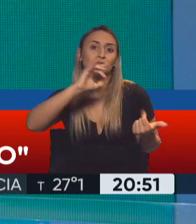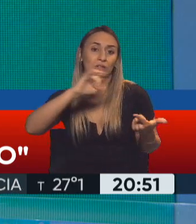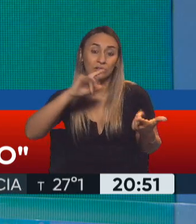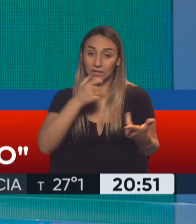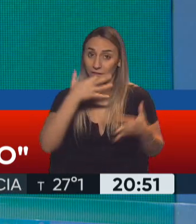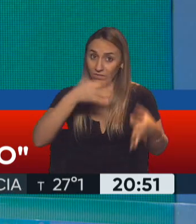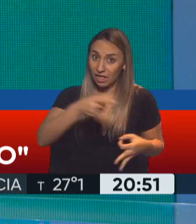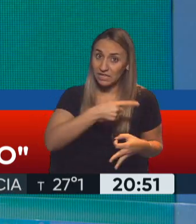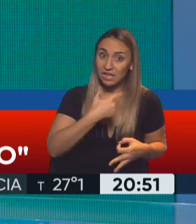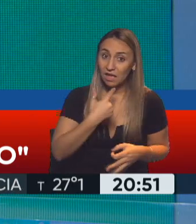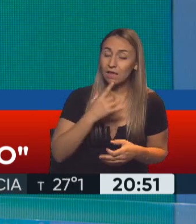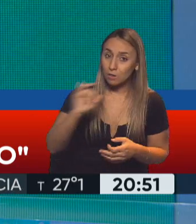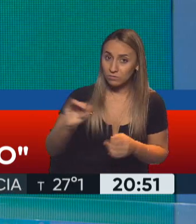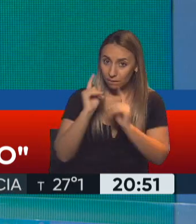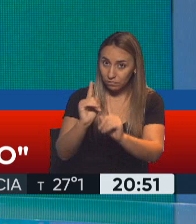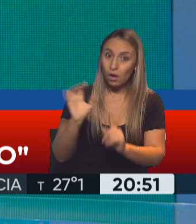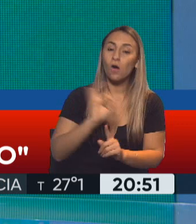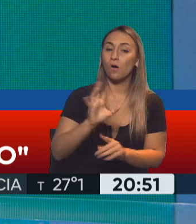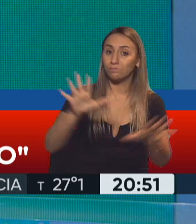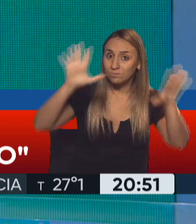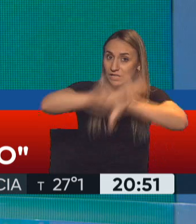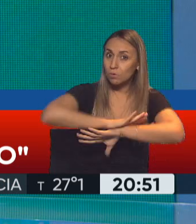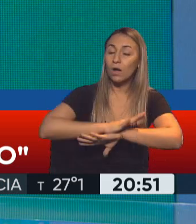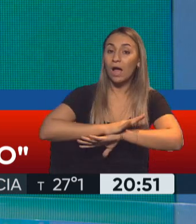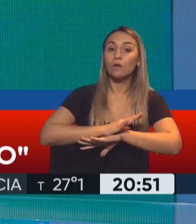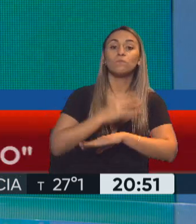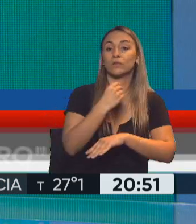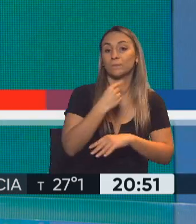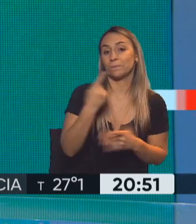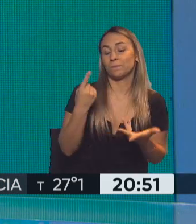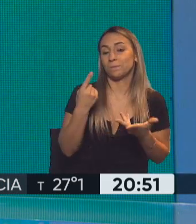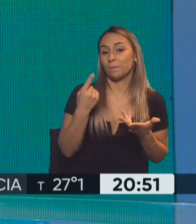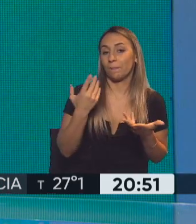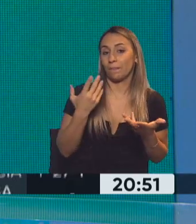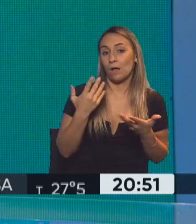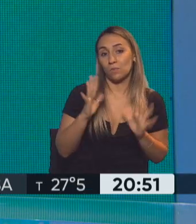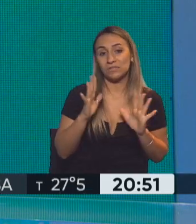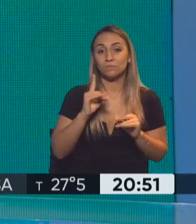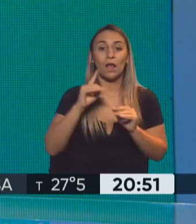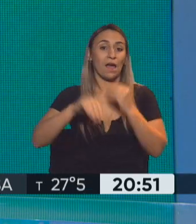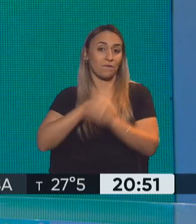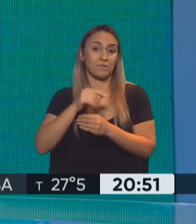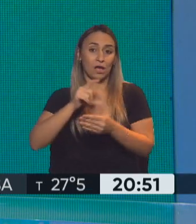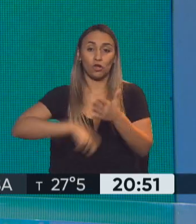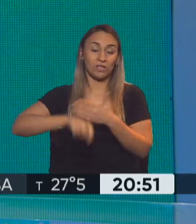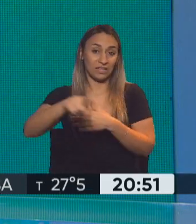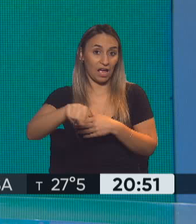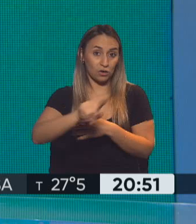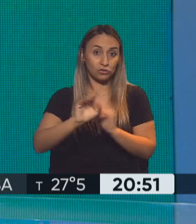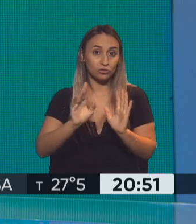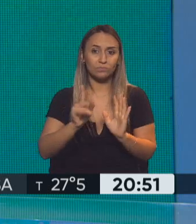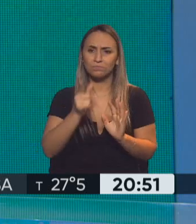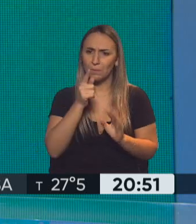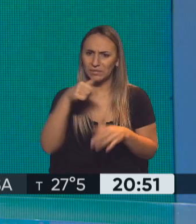las quieren sostener y si realmente se equivocaron en relación a este perito como le pudo dar paso a las familias que lo contrataron me